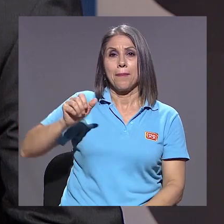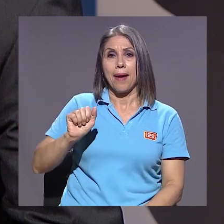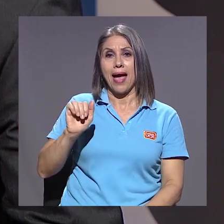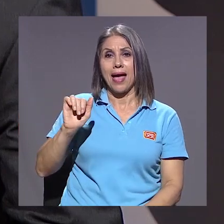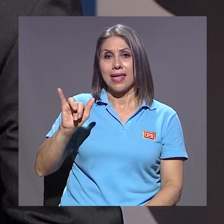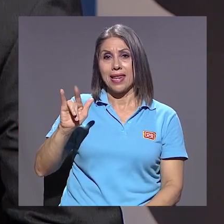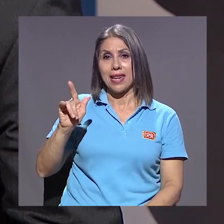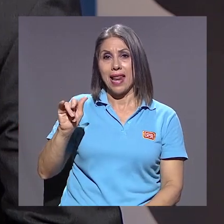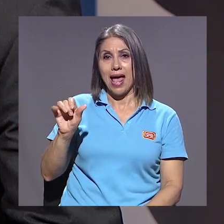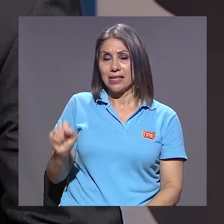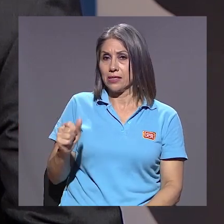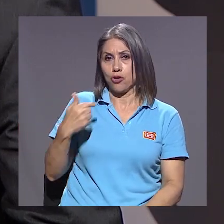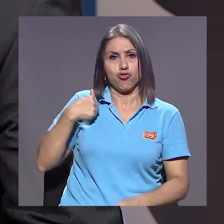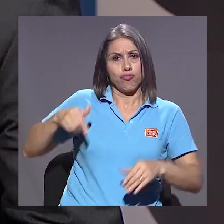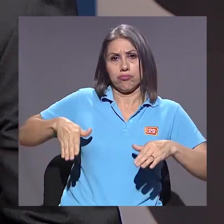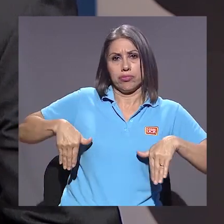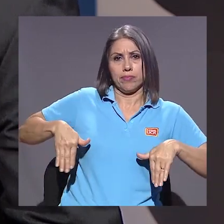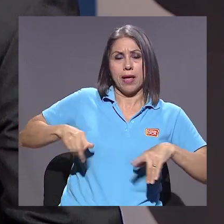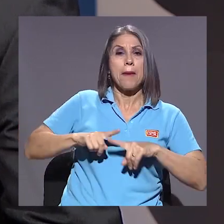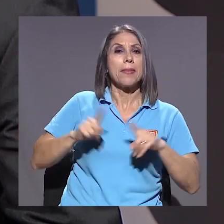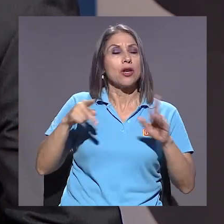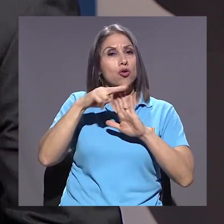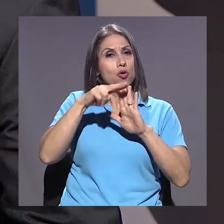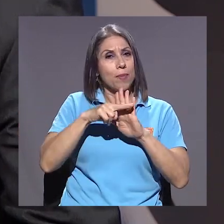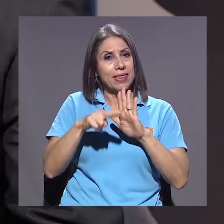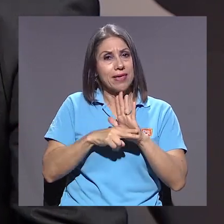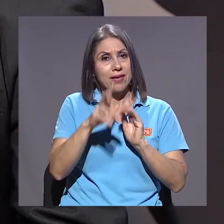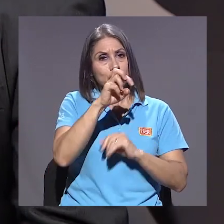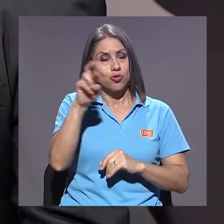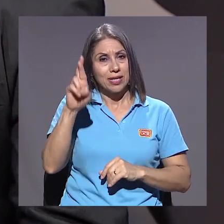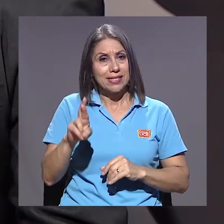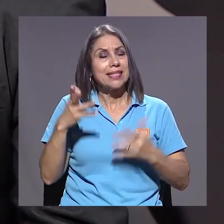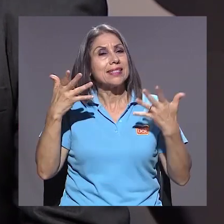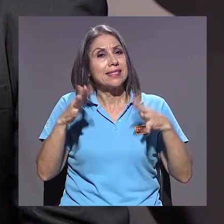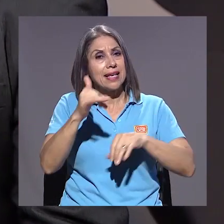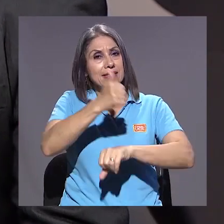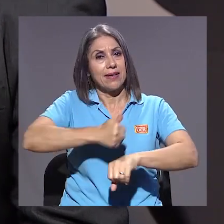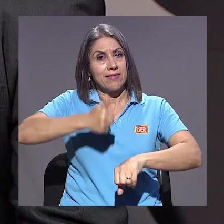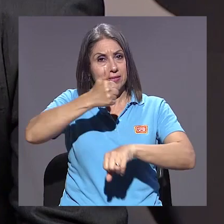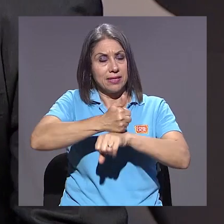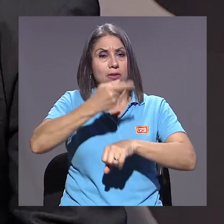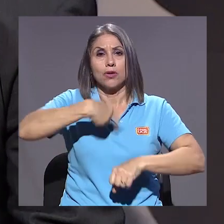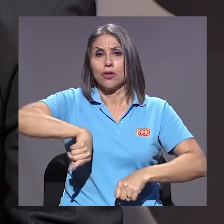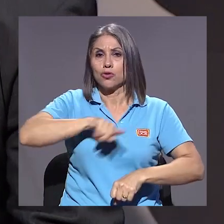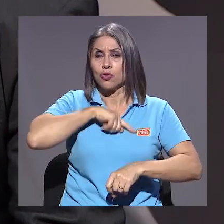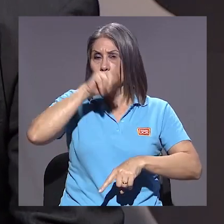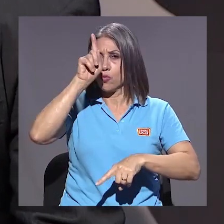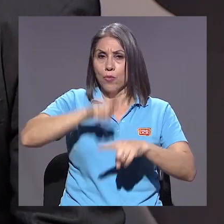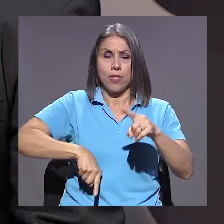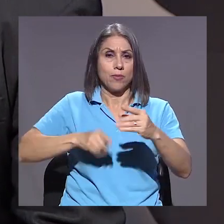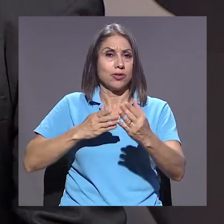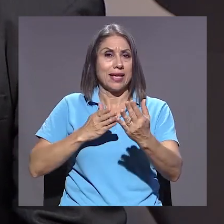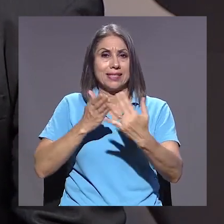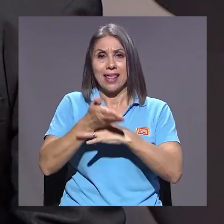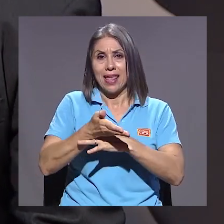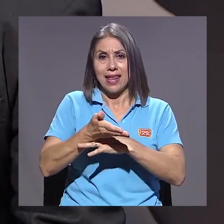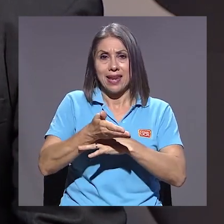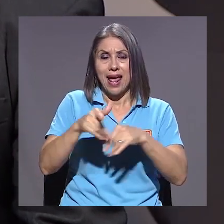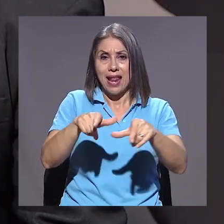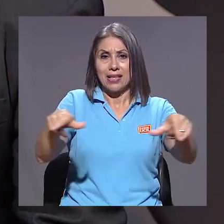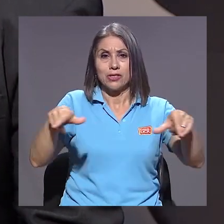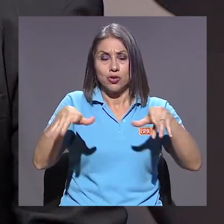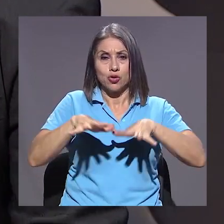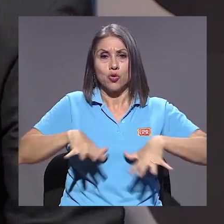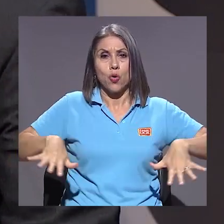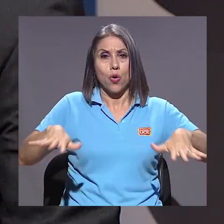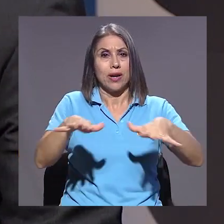que igualmente las normativas costarricenses han establecido, por ejemplo, que no podemos acceder directamente a las zonas